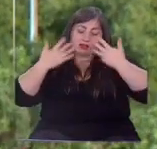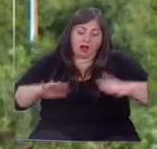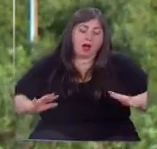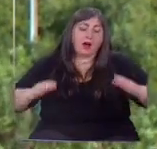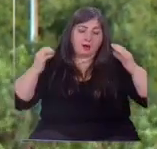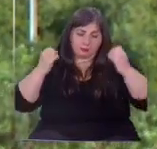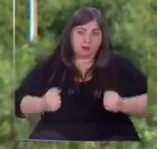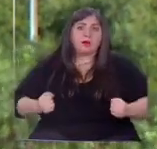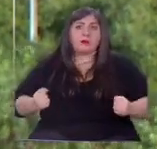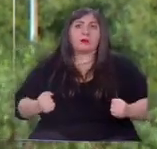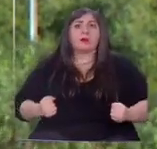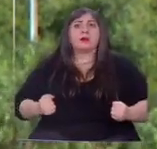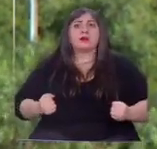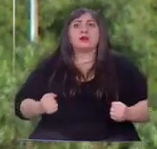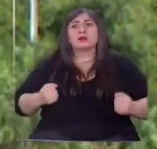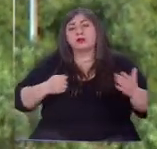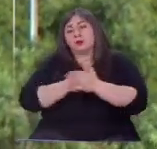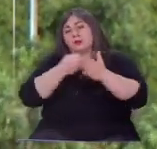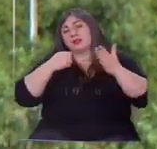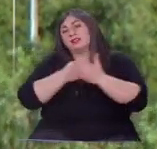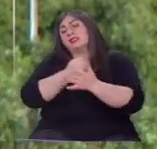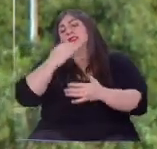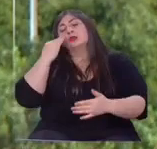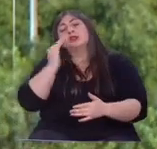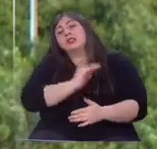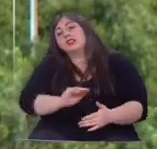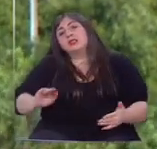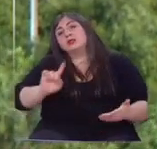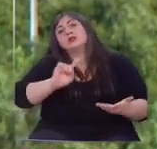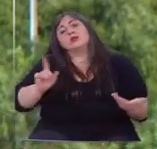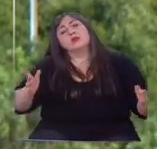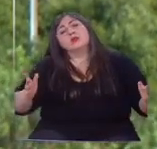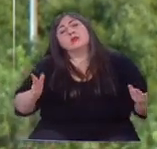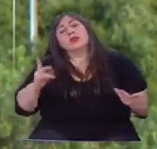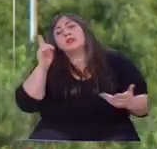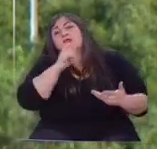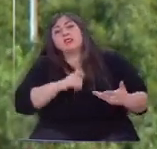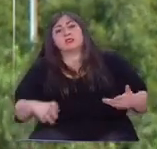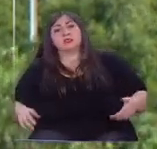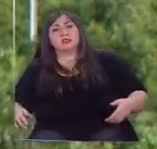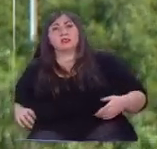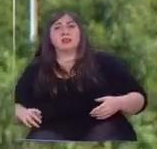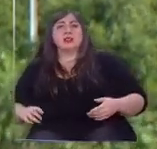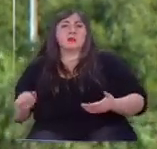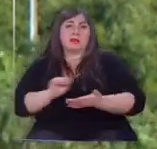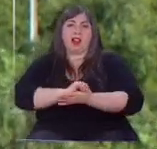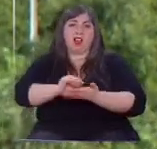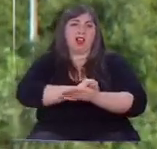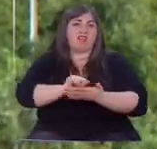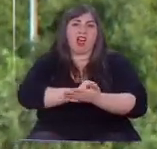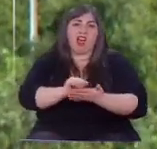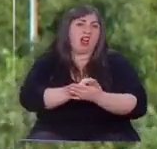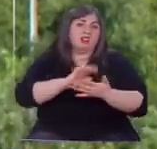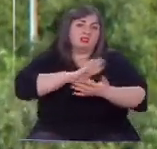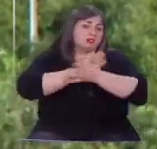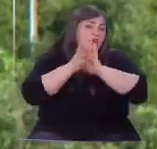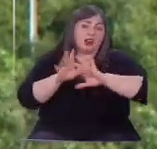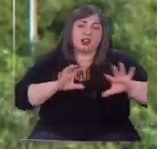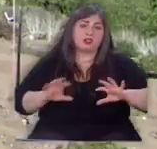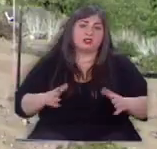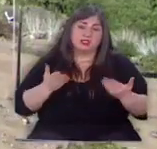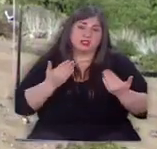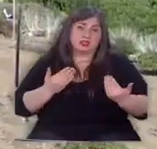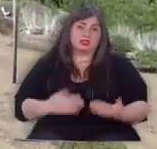podemos combatir esto, pero los niños chicos son más complicados. Para el lavado y la higiene, cuánta cosa se